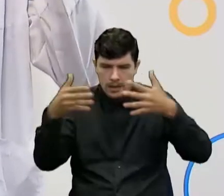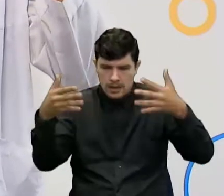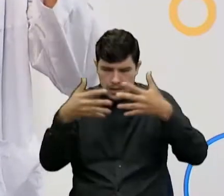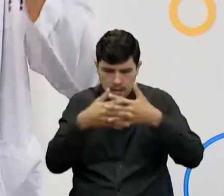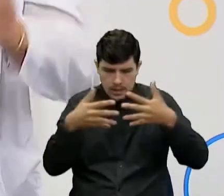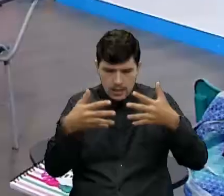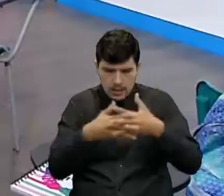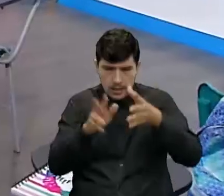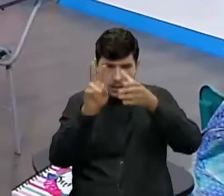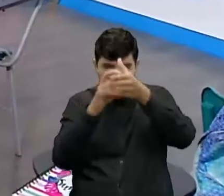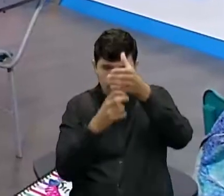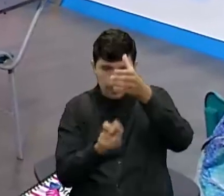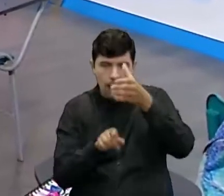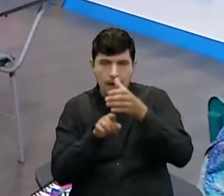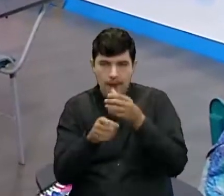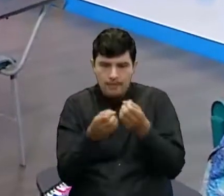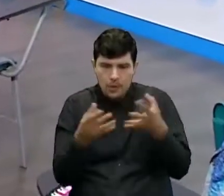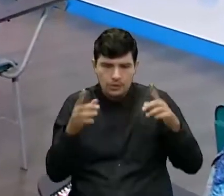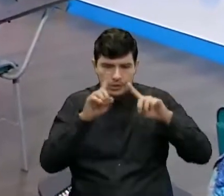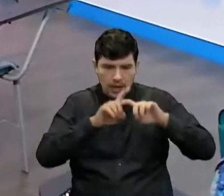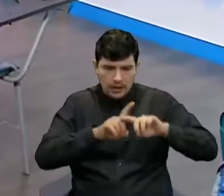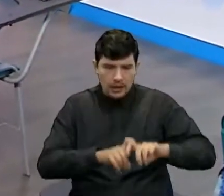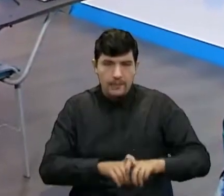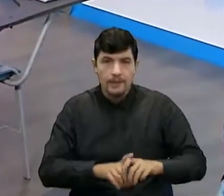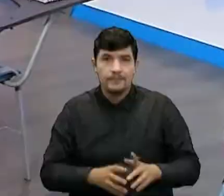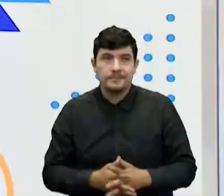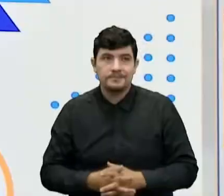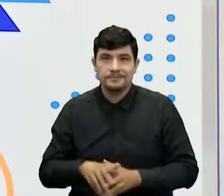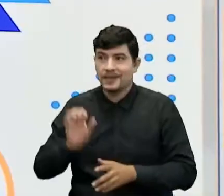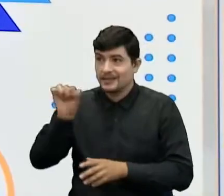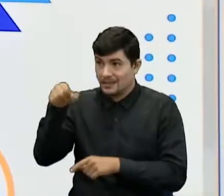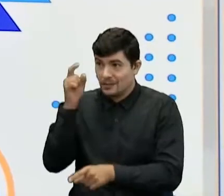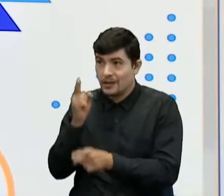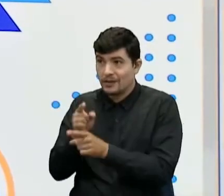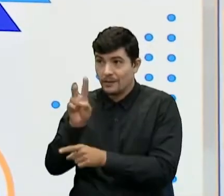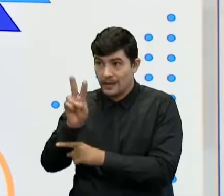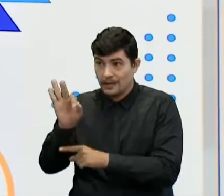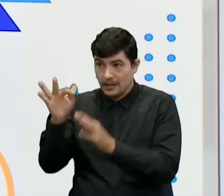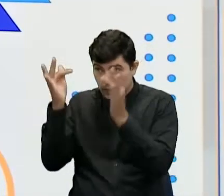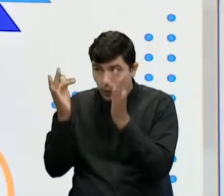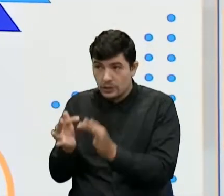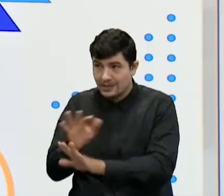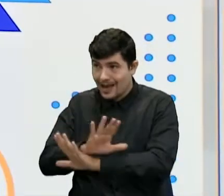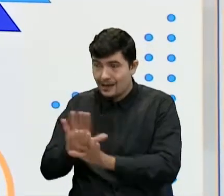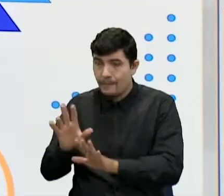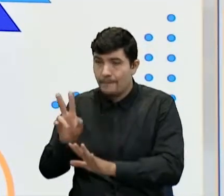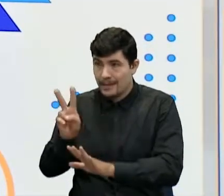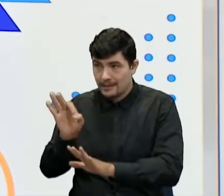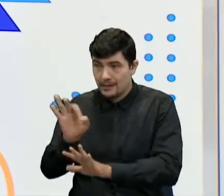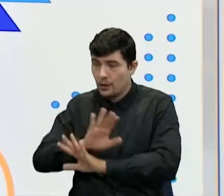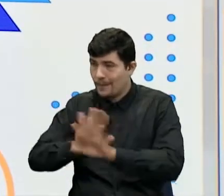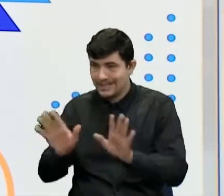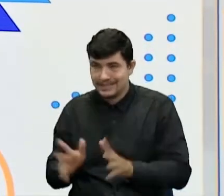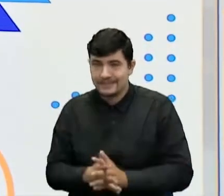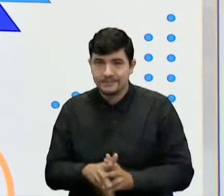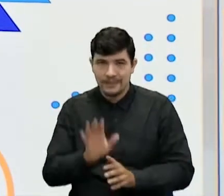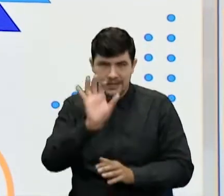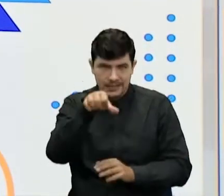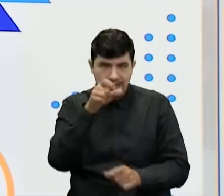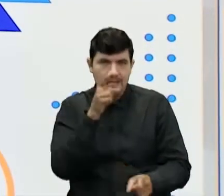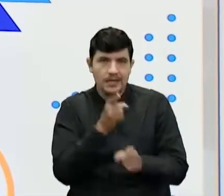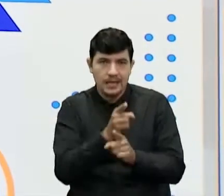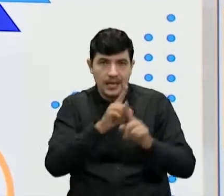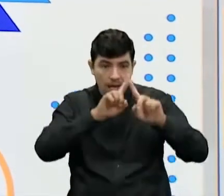Cromosomas ¿Cierto? Exacto Exacto 23 específicamente Muy bien Estos son los que